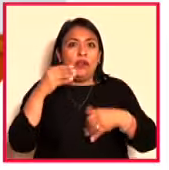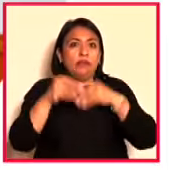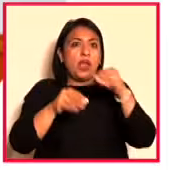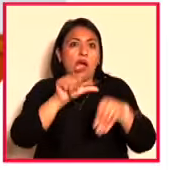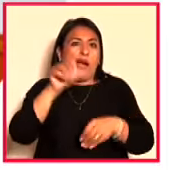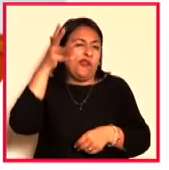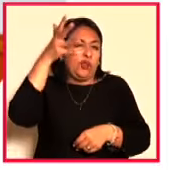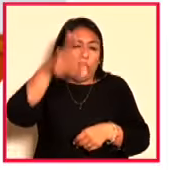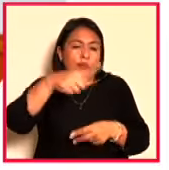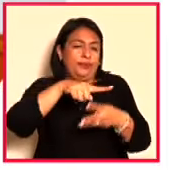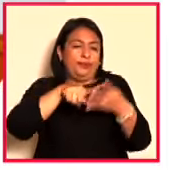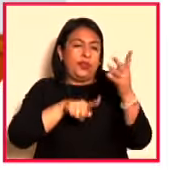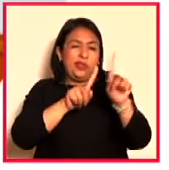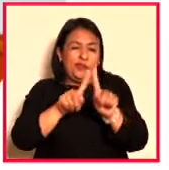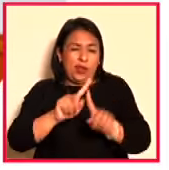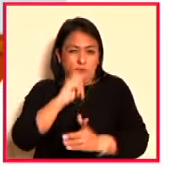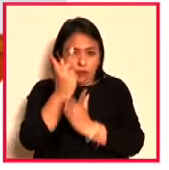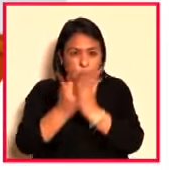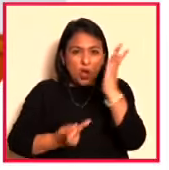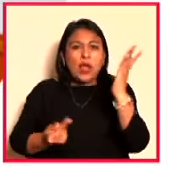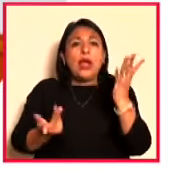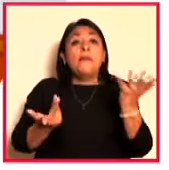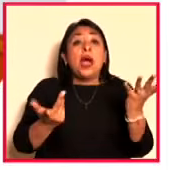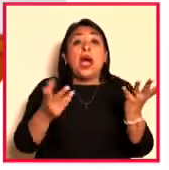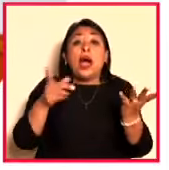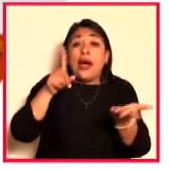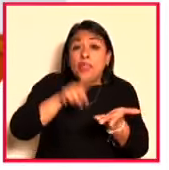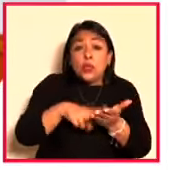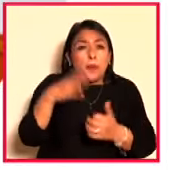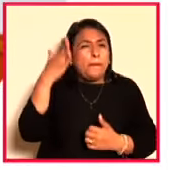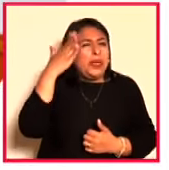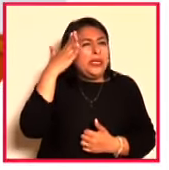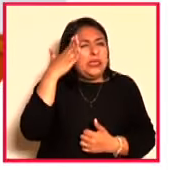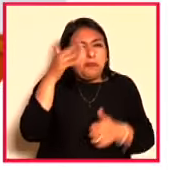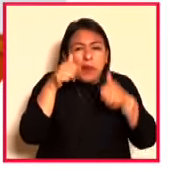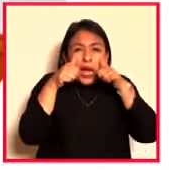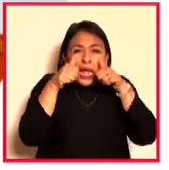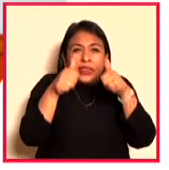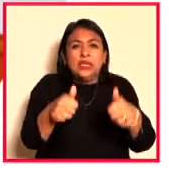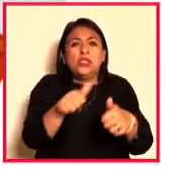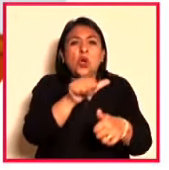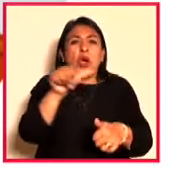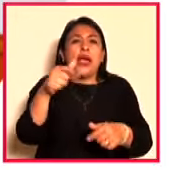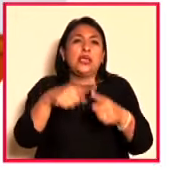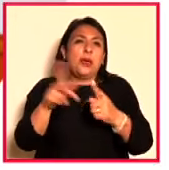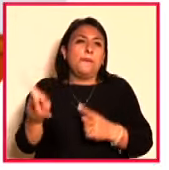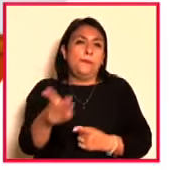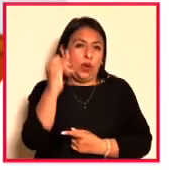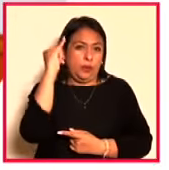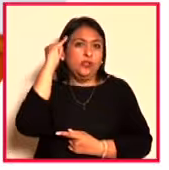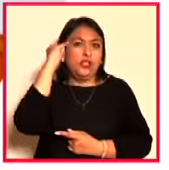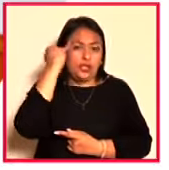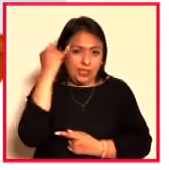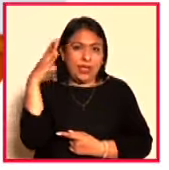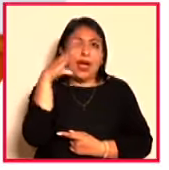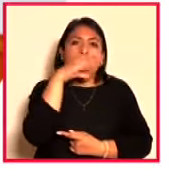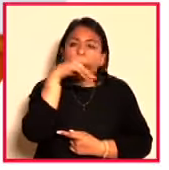otros programas, tienen como sector prioritario de atención a los pueblos indígenas y